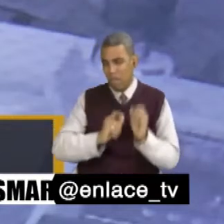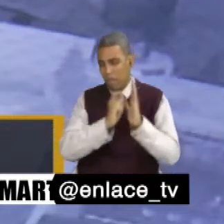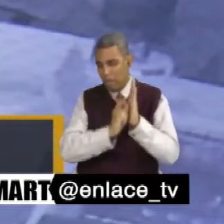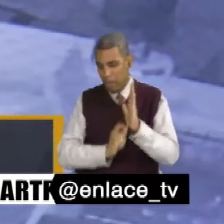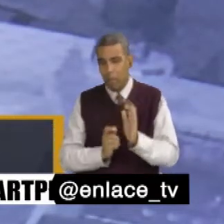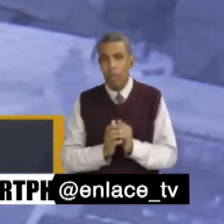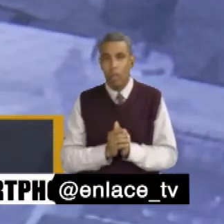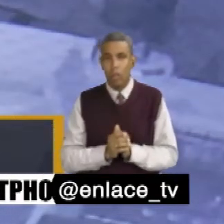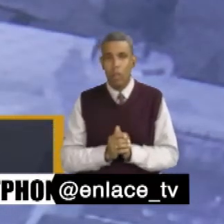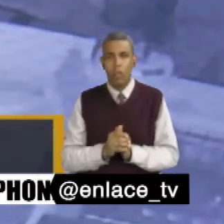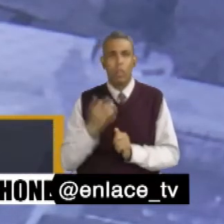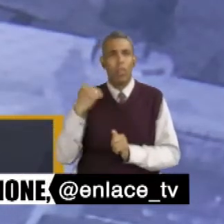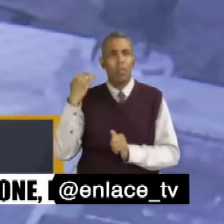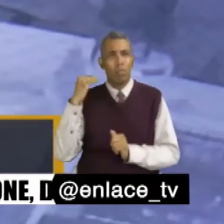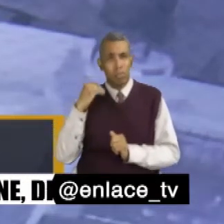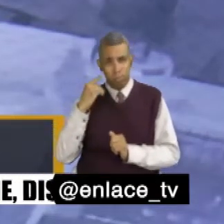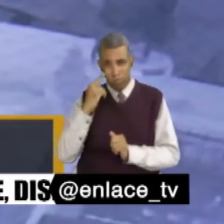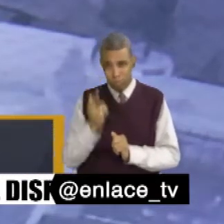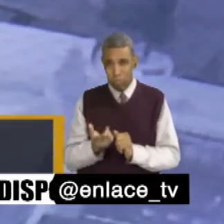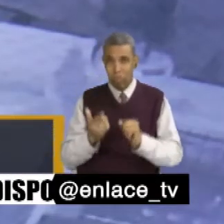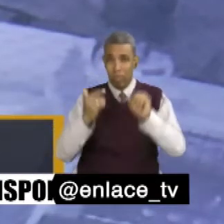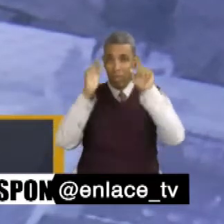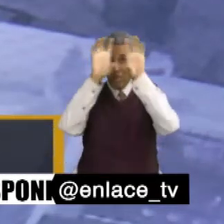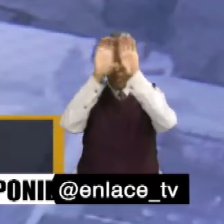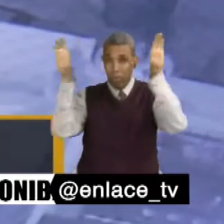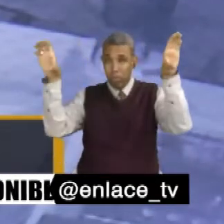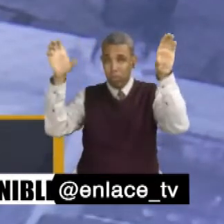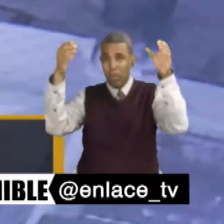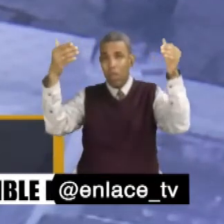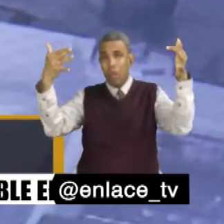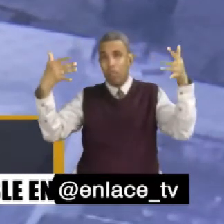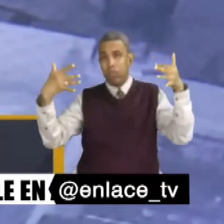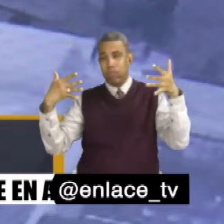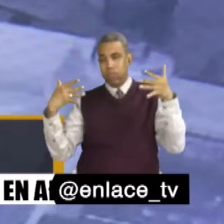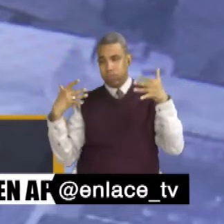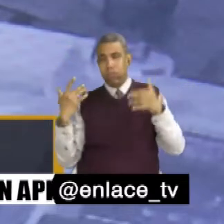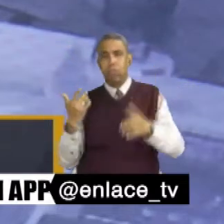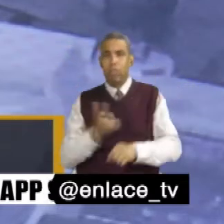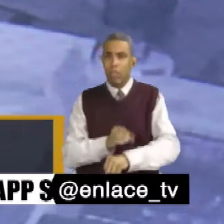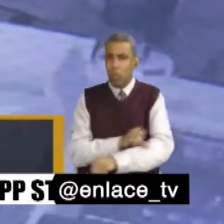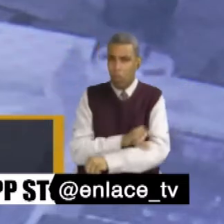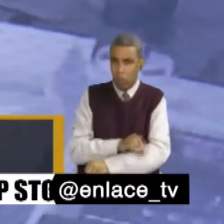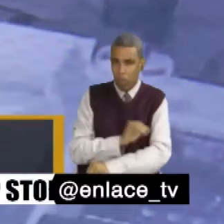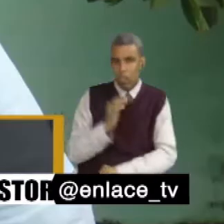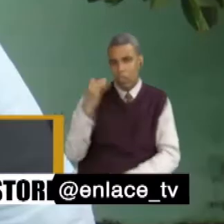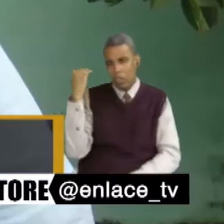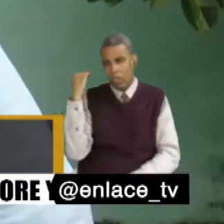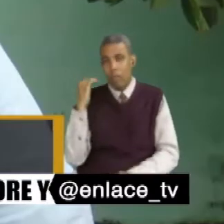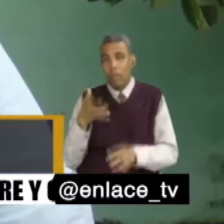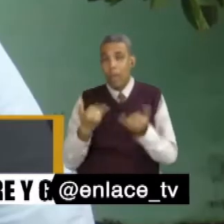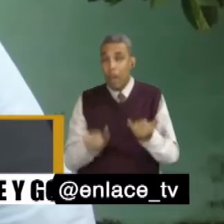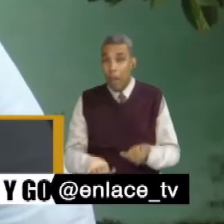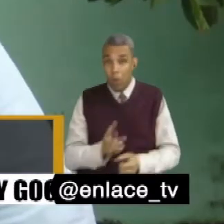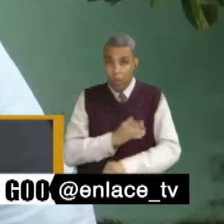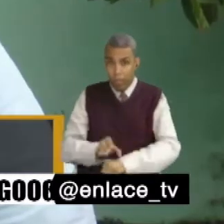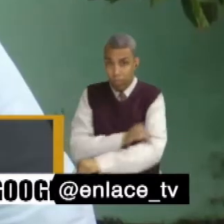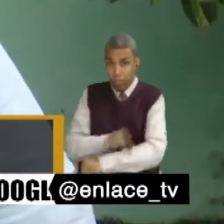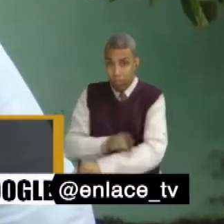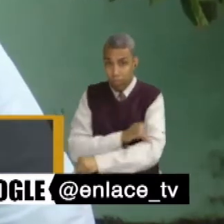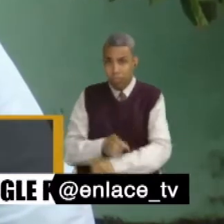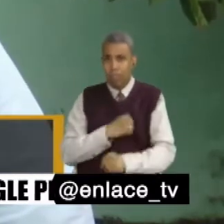los motores de los aires acondicionados, algunas máquinas de computación, y en el día de hoy sí se llevaron 6 portátiles que son de las uso de